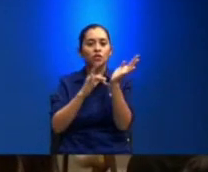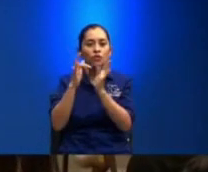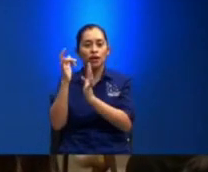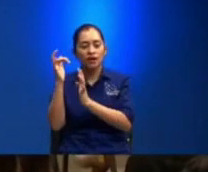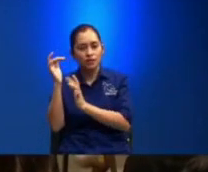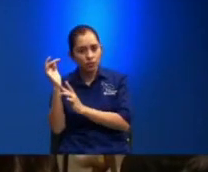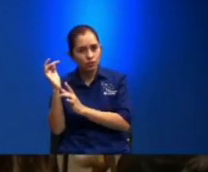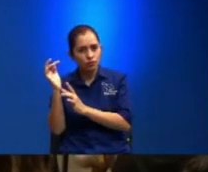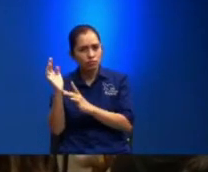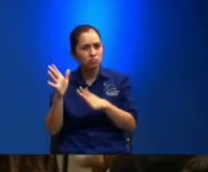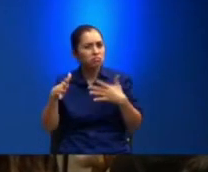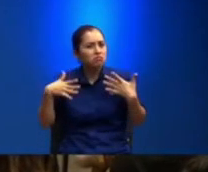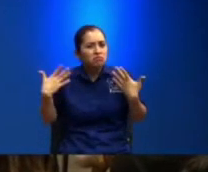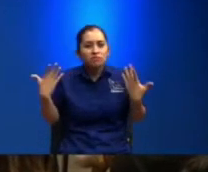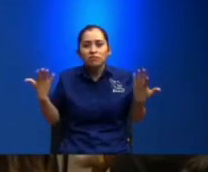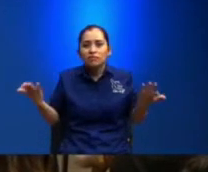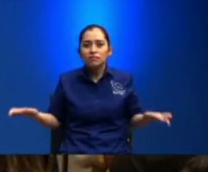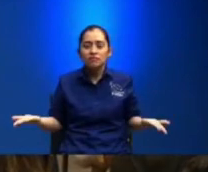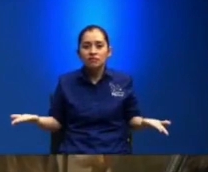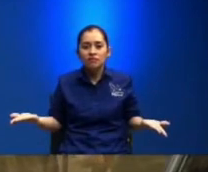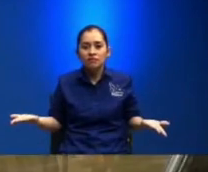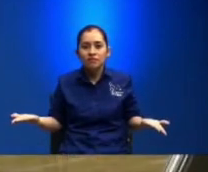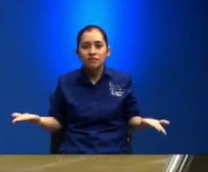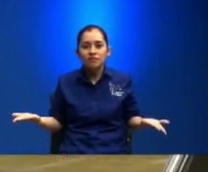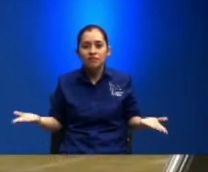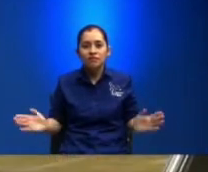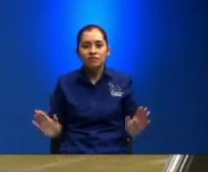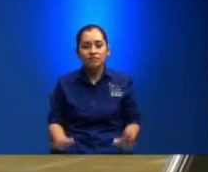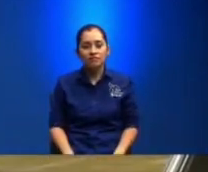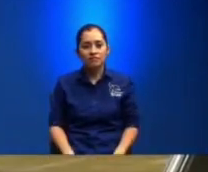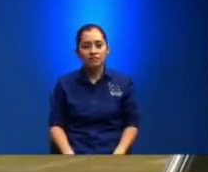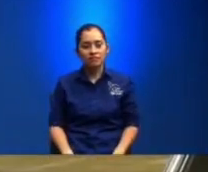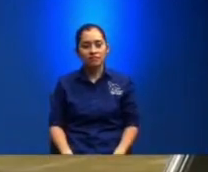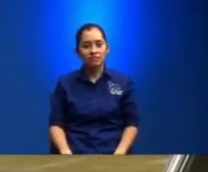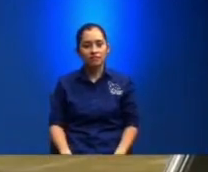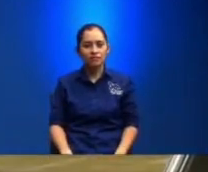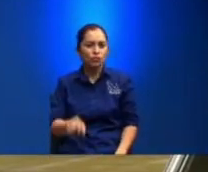que abran sus biblias